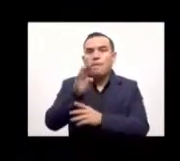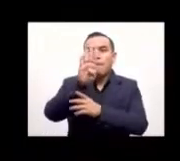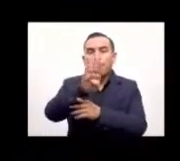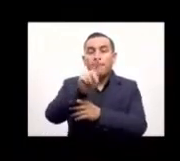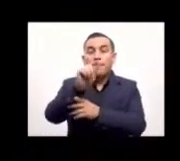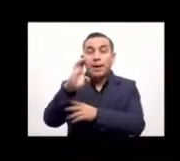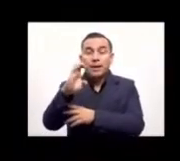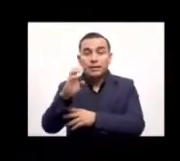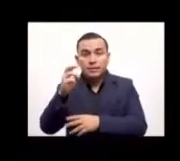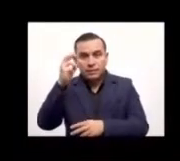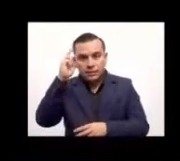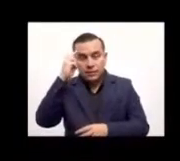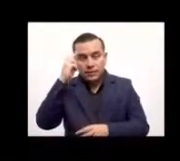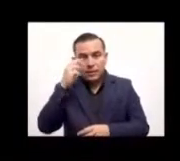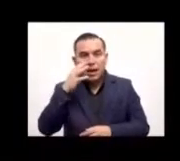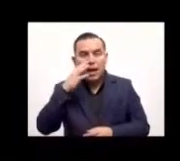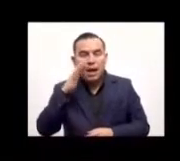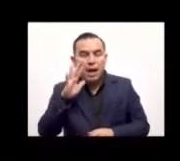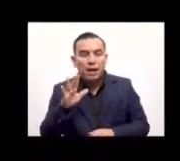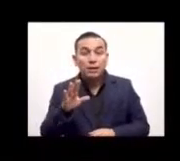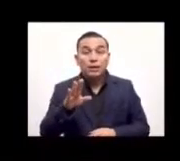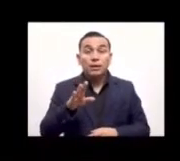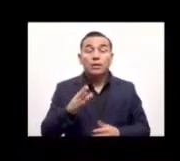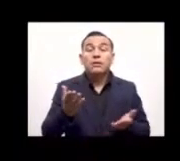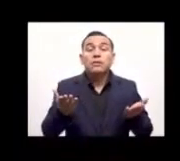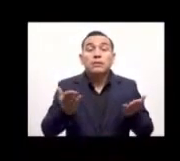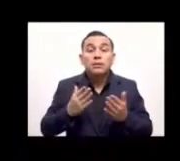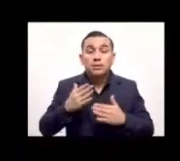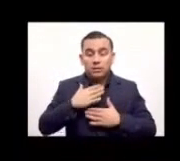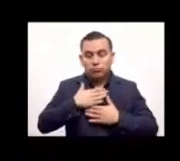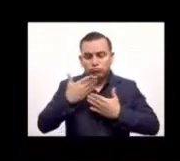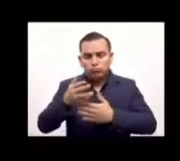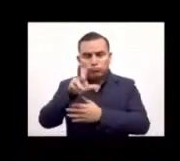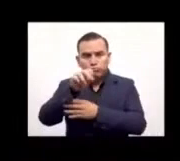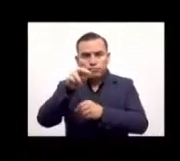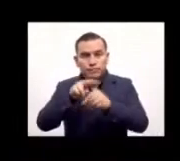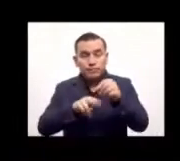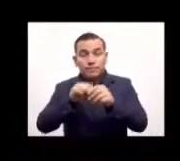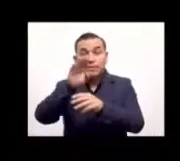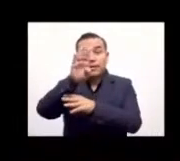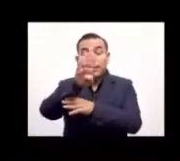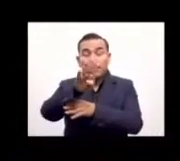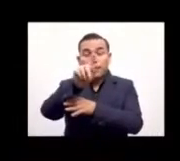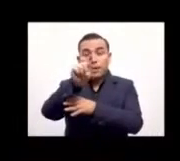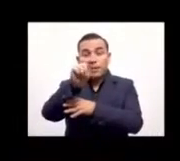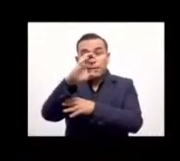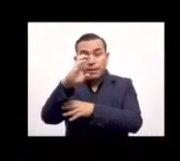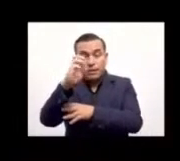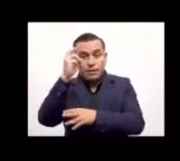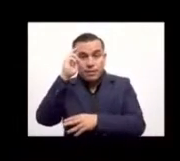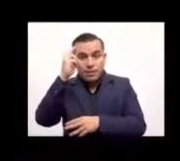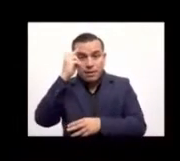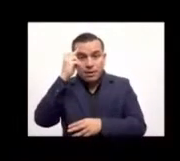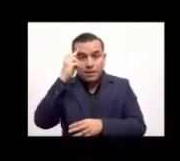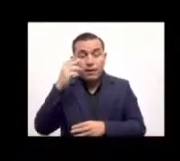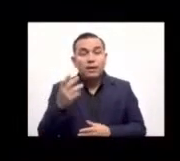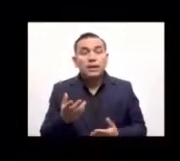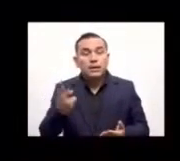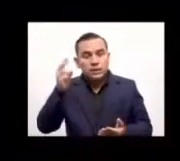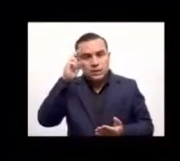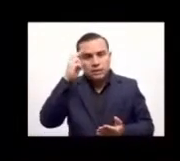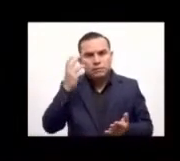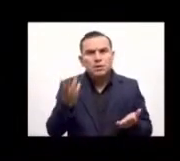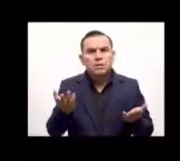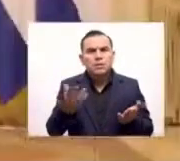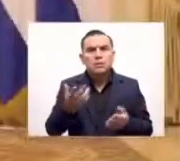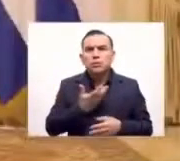regálaselos claro. directamente para que creen una cuenta. Aquí el gobierno está funcionando como, ¿cuál es el motivante del